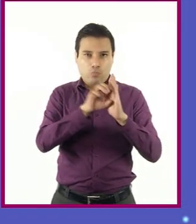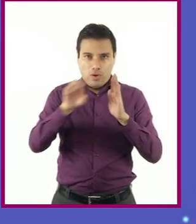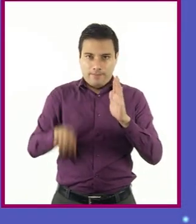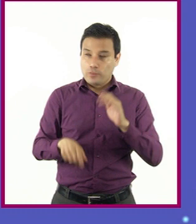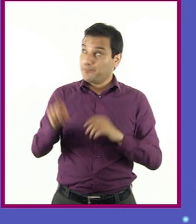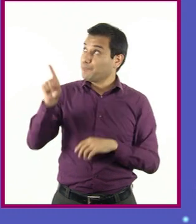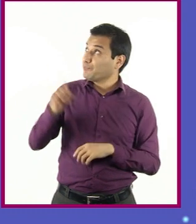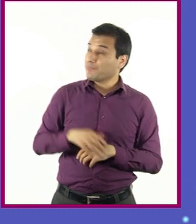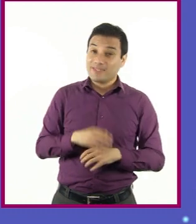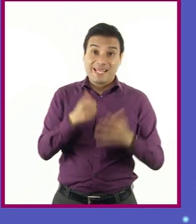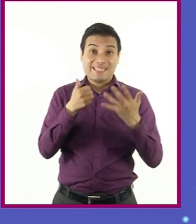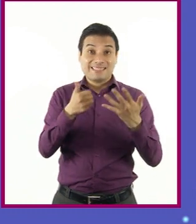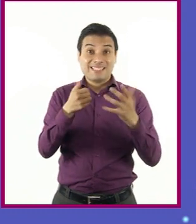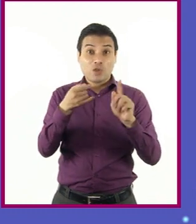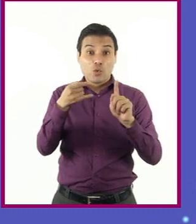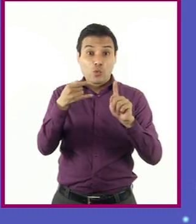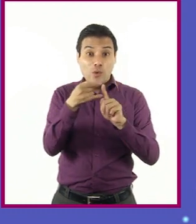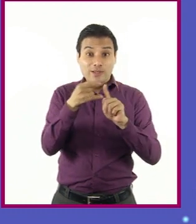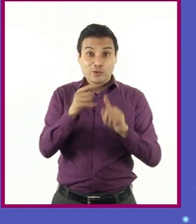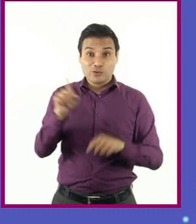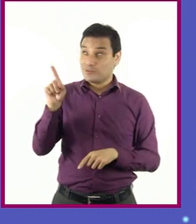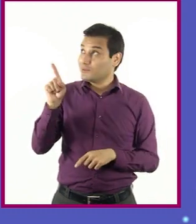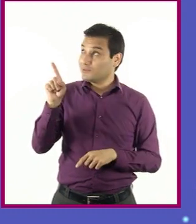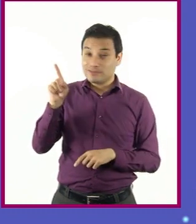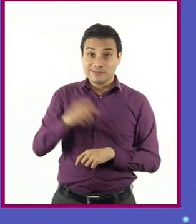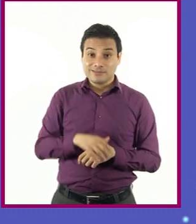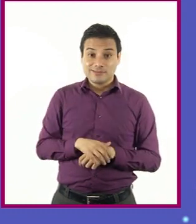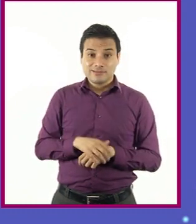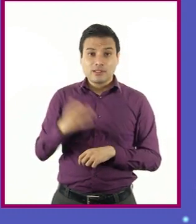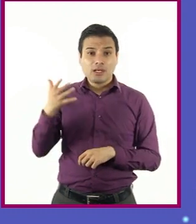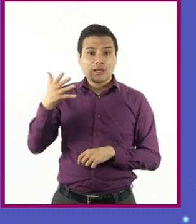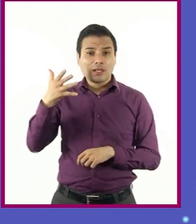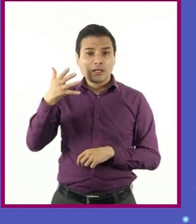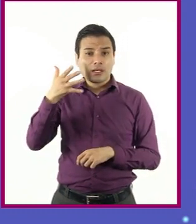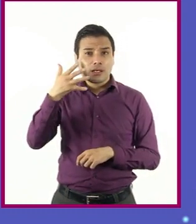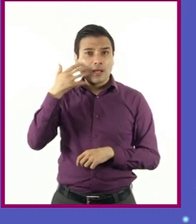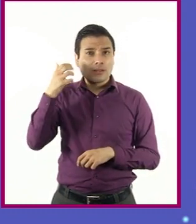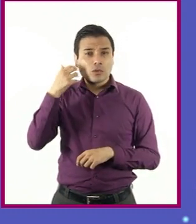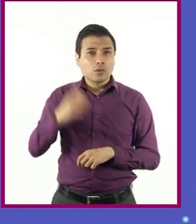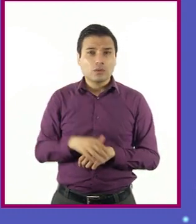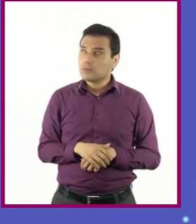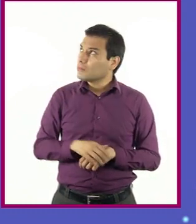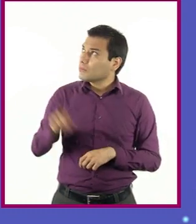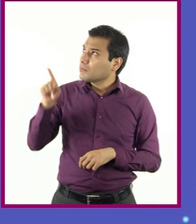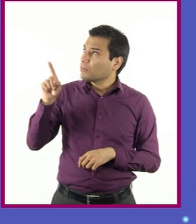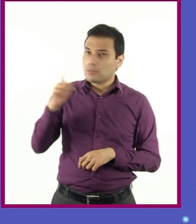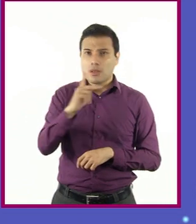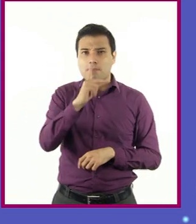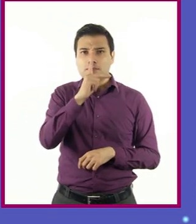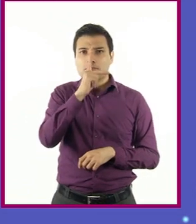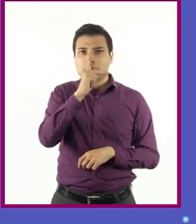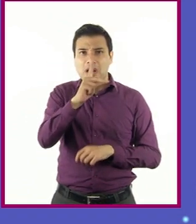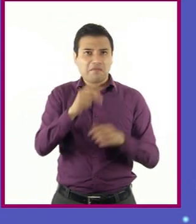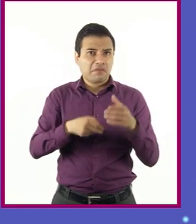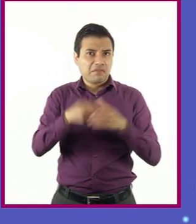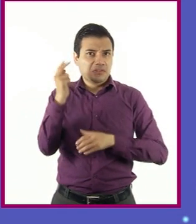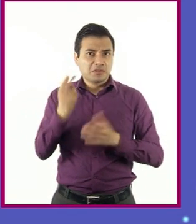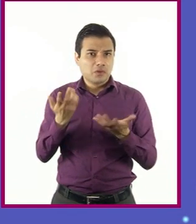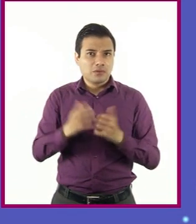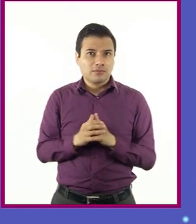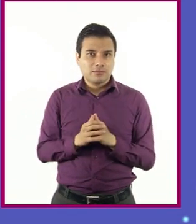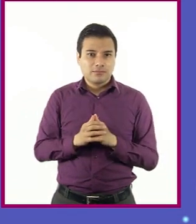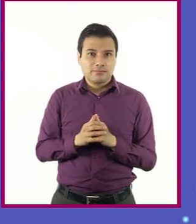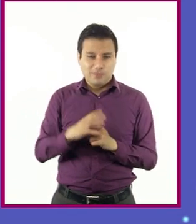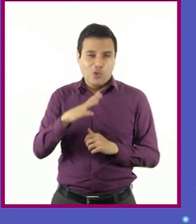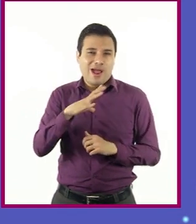viñetas conocemos la trágica historia de este gatito sin una sola palabra. Y aún así tiene